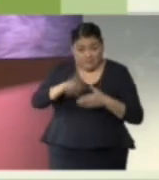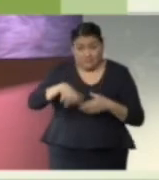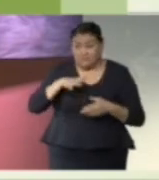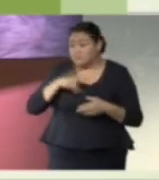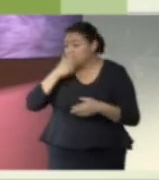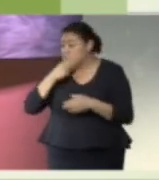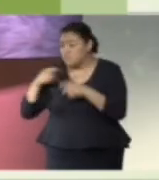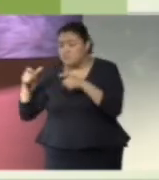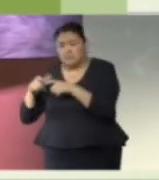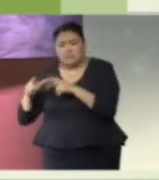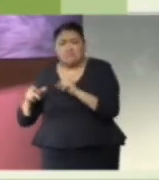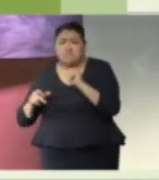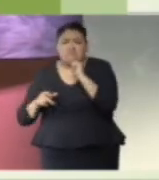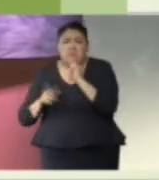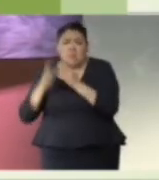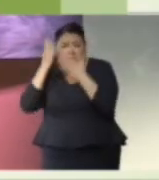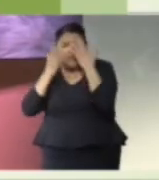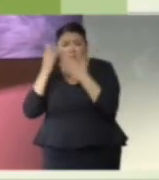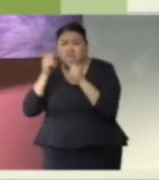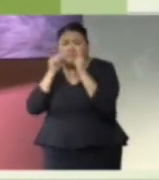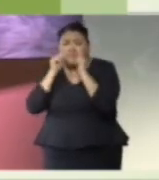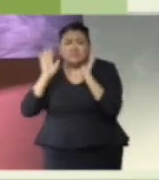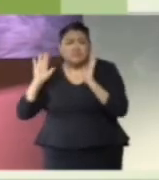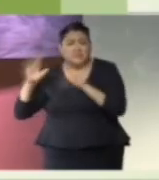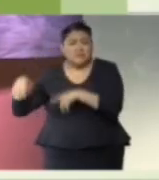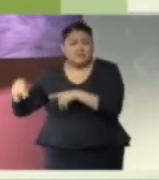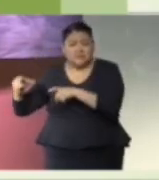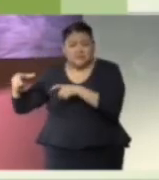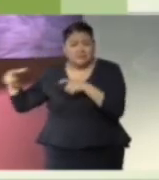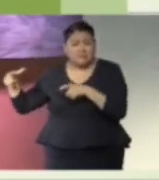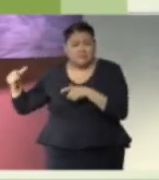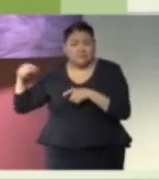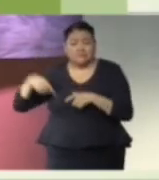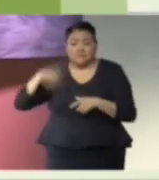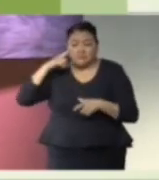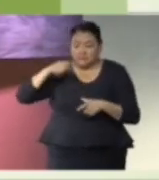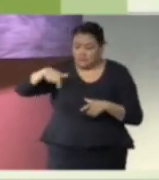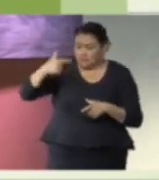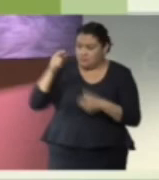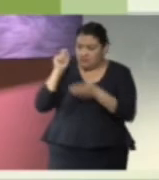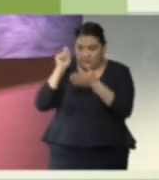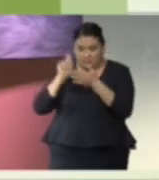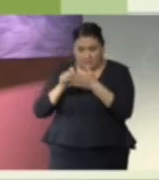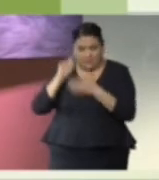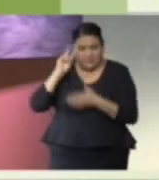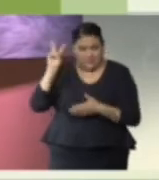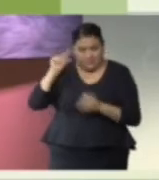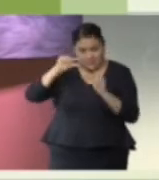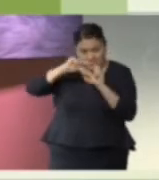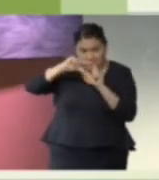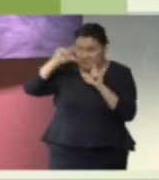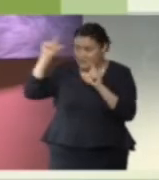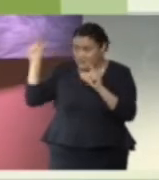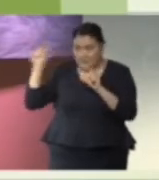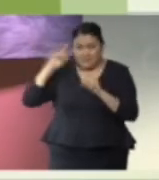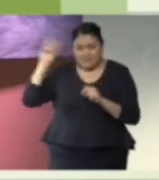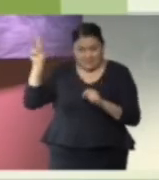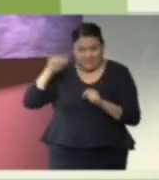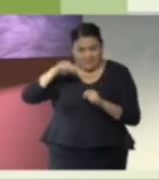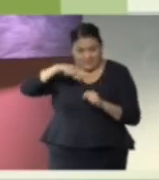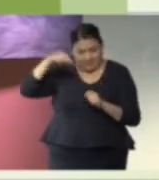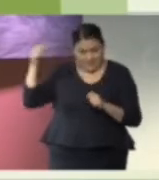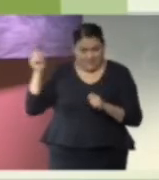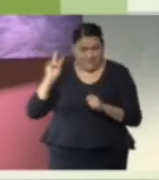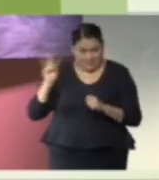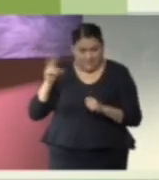hombres. O sea, en los hombres, ¿sí?, el aumento es de 12 puntos, el aumento se puede ver en esta